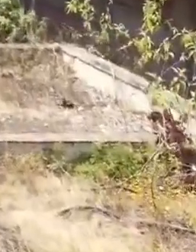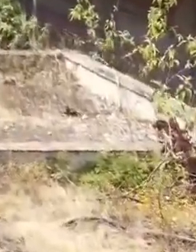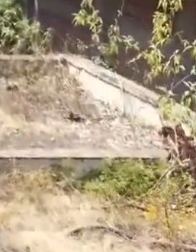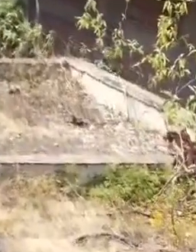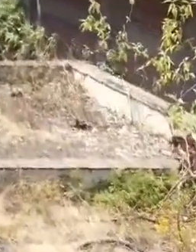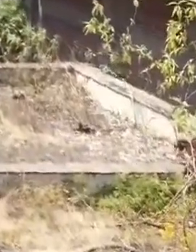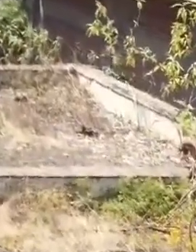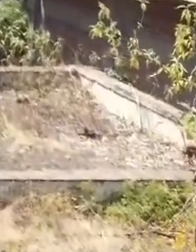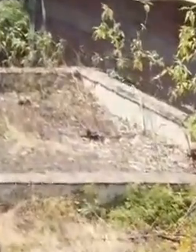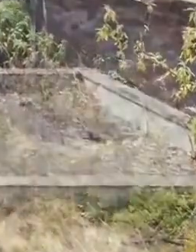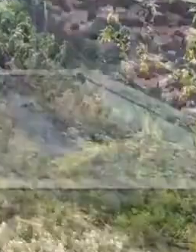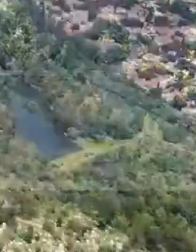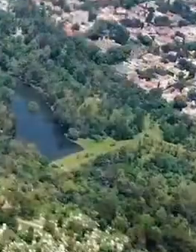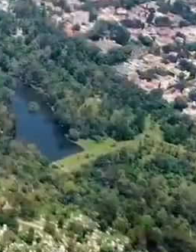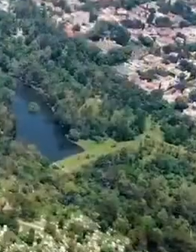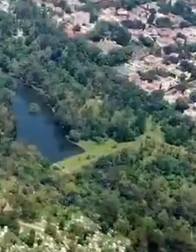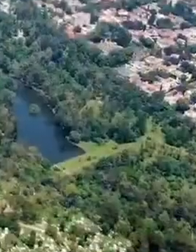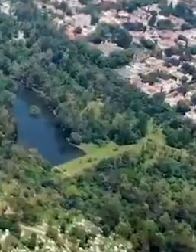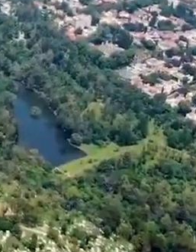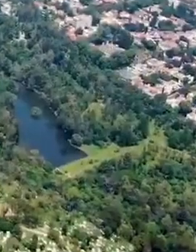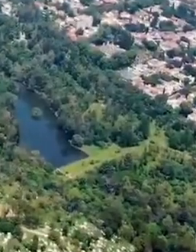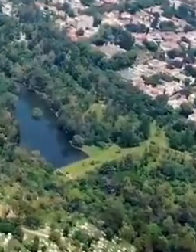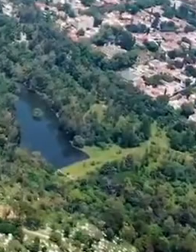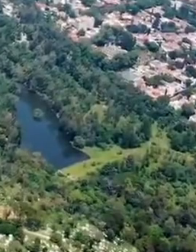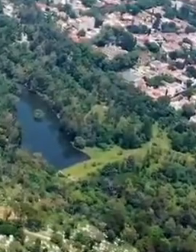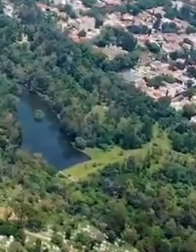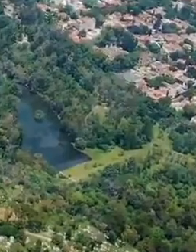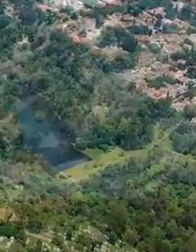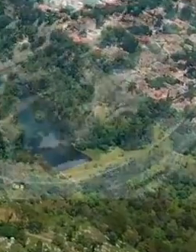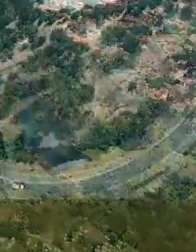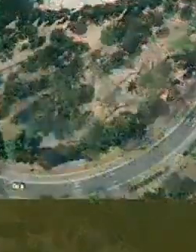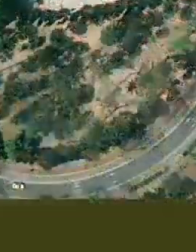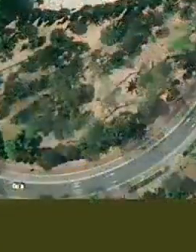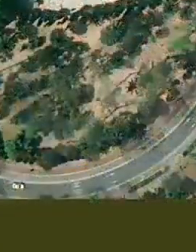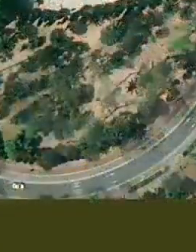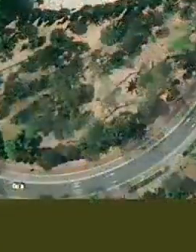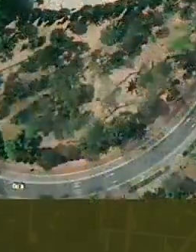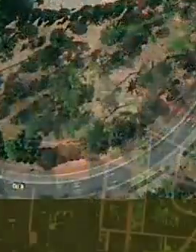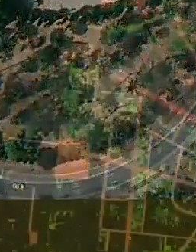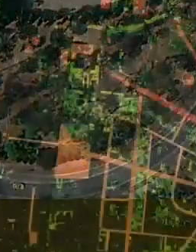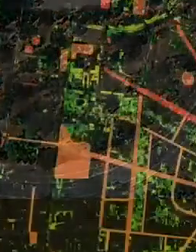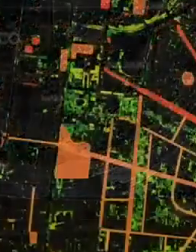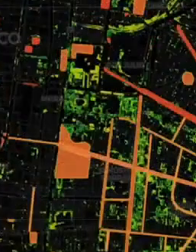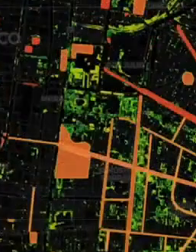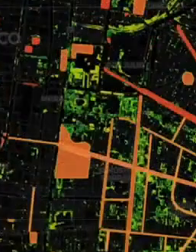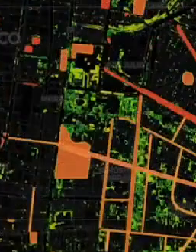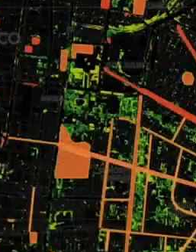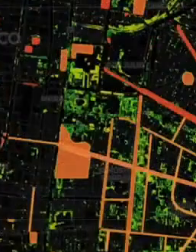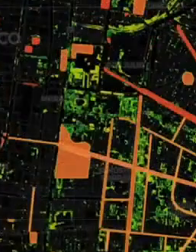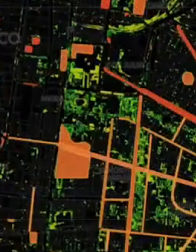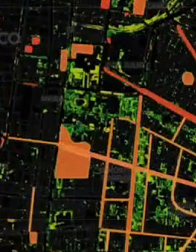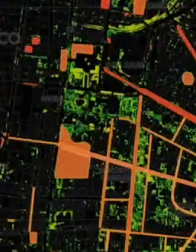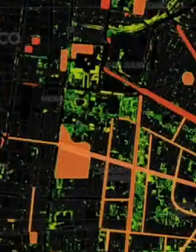Fe. En materia ambiental, el CONACYT, en colaboración con su Centro Público de Investigación, el Centro